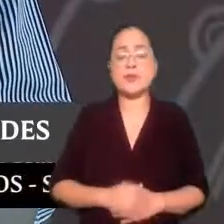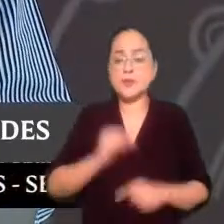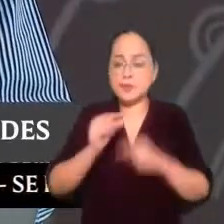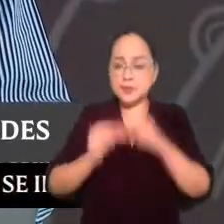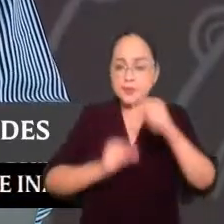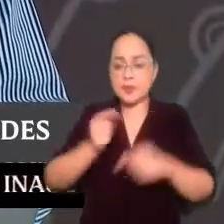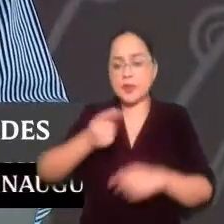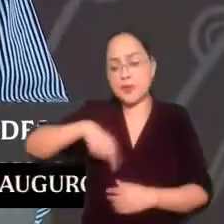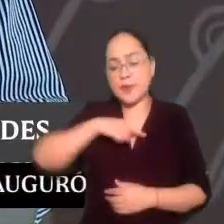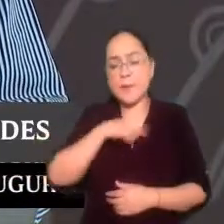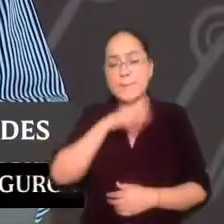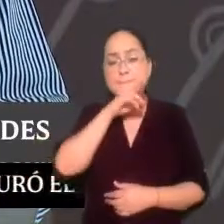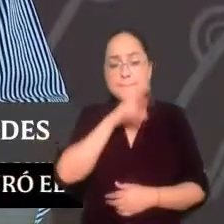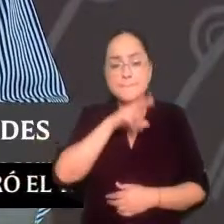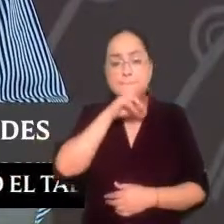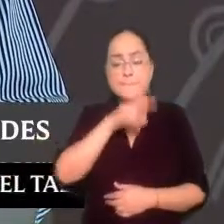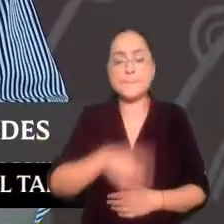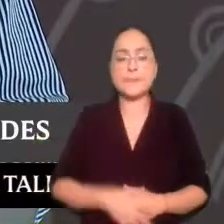Tenemos